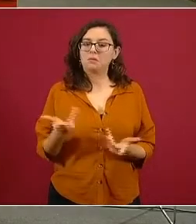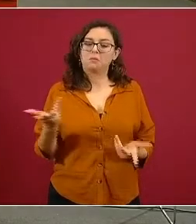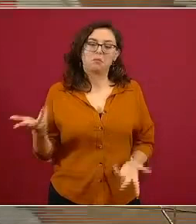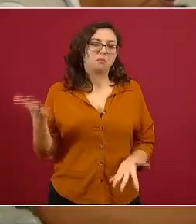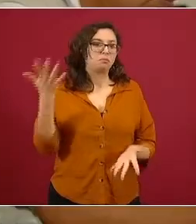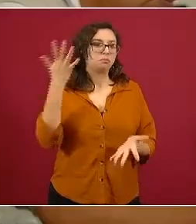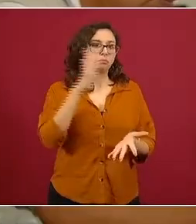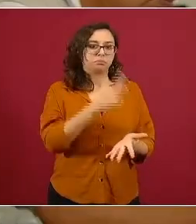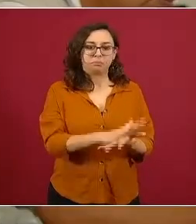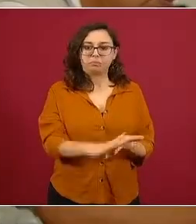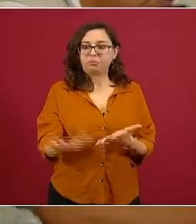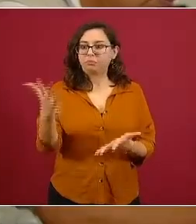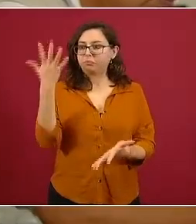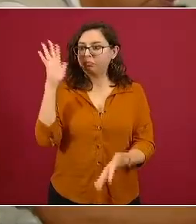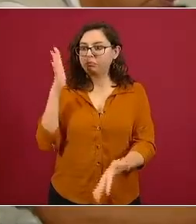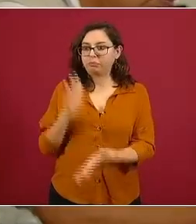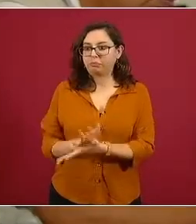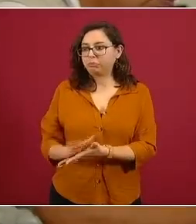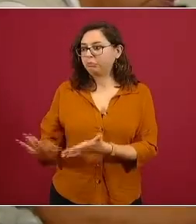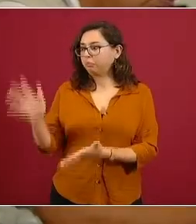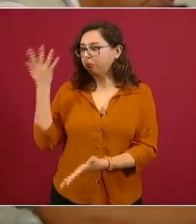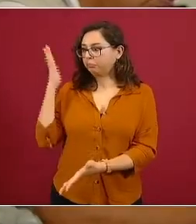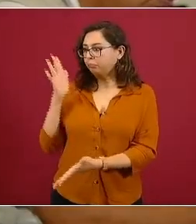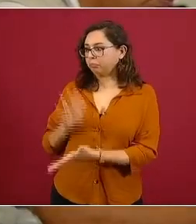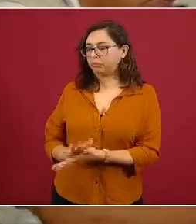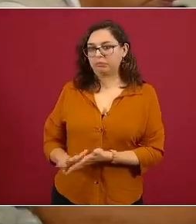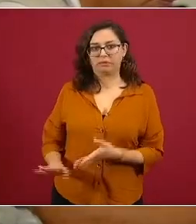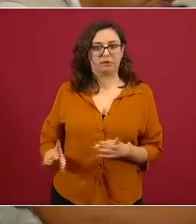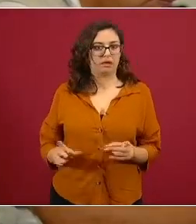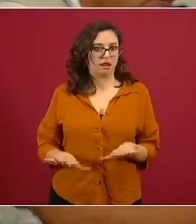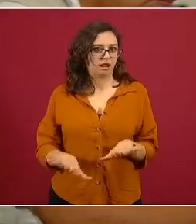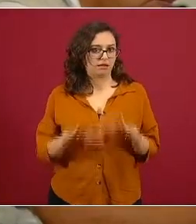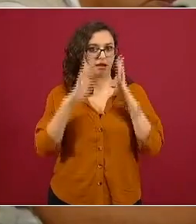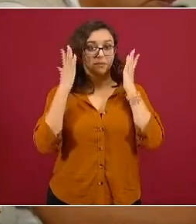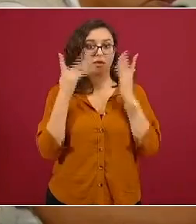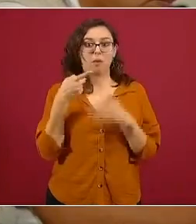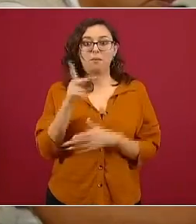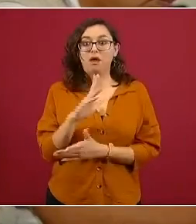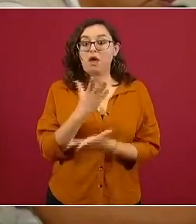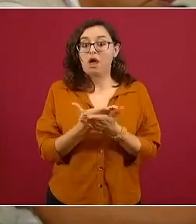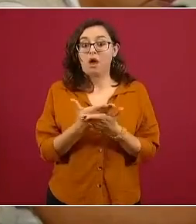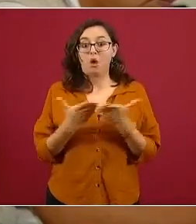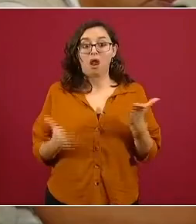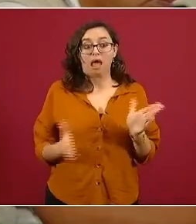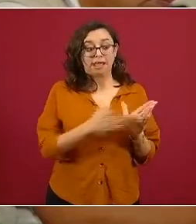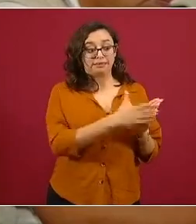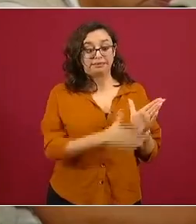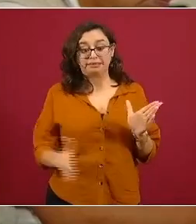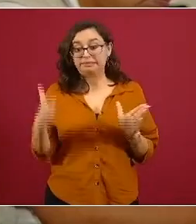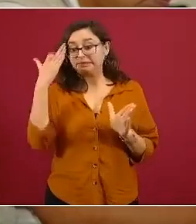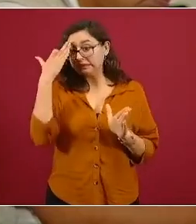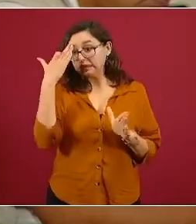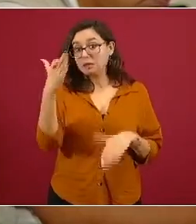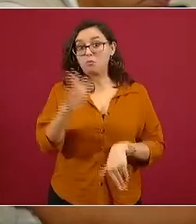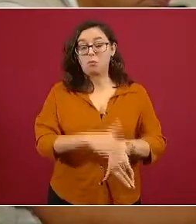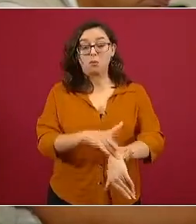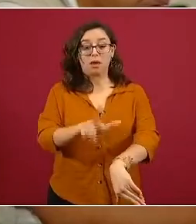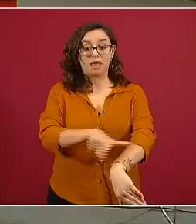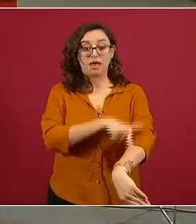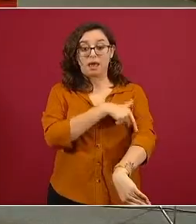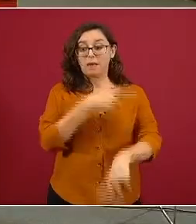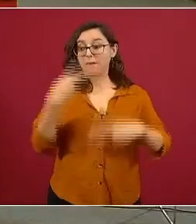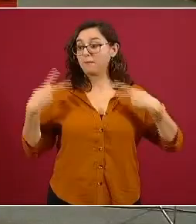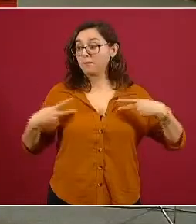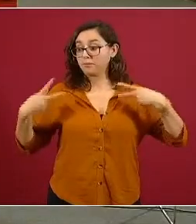existencia ahí, pero ahora que es un poco más largo, ¿cuál será la mecánica de las personas que van a asistir y la otra de